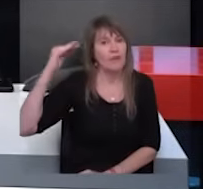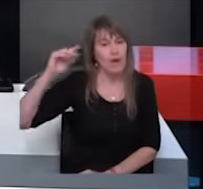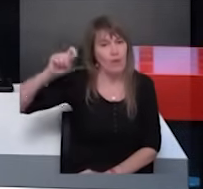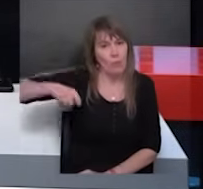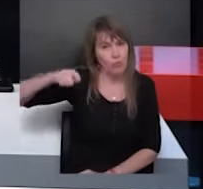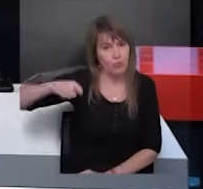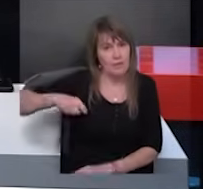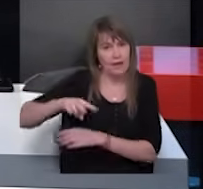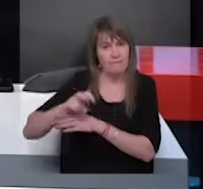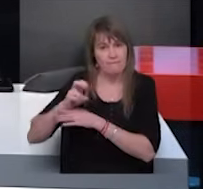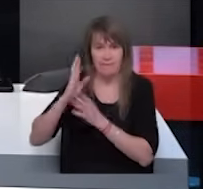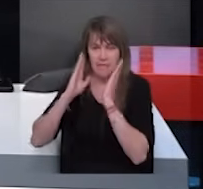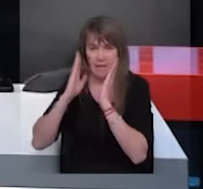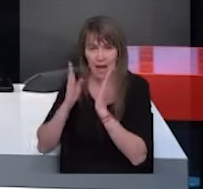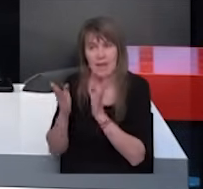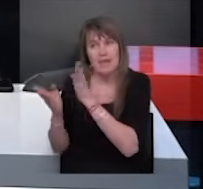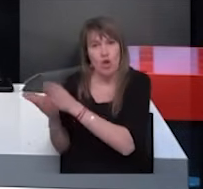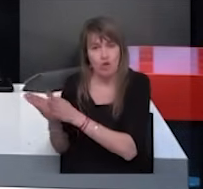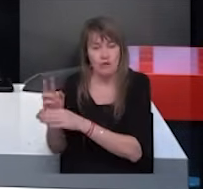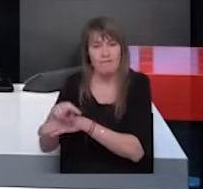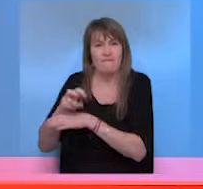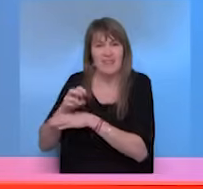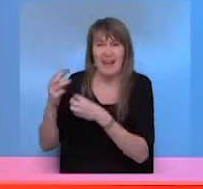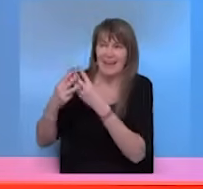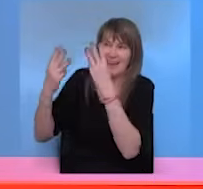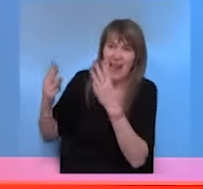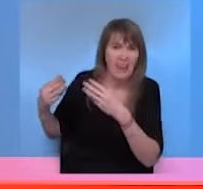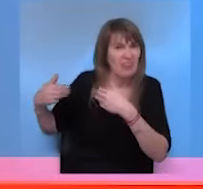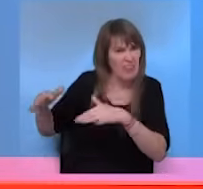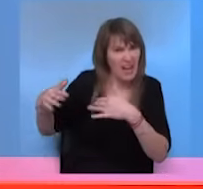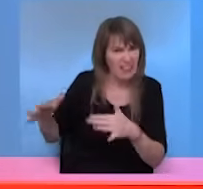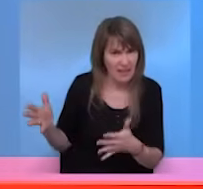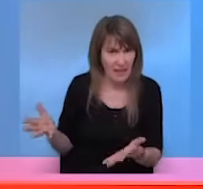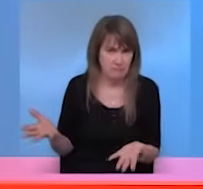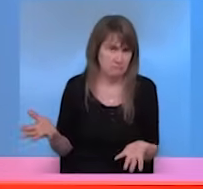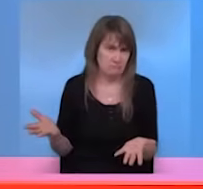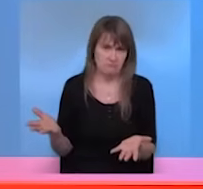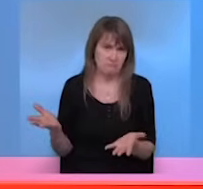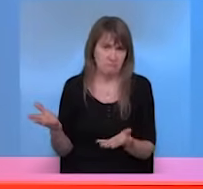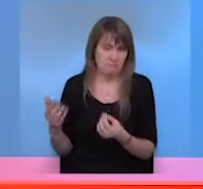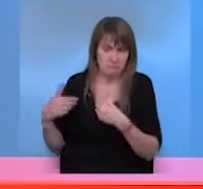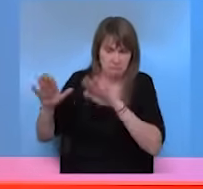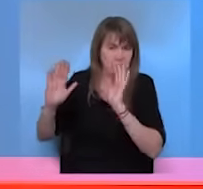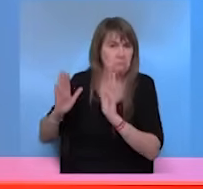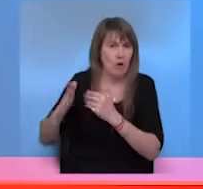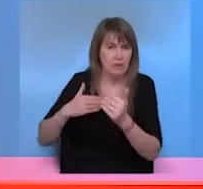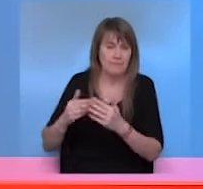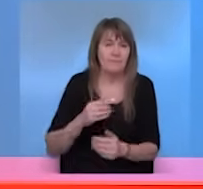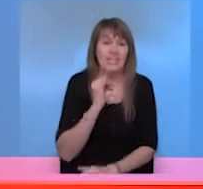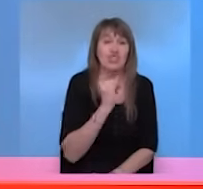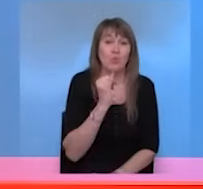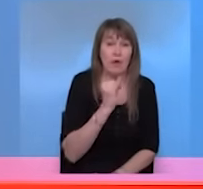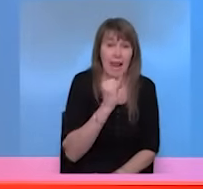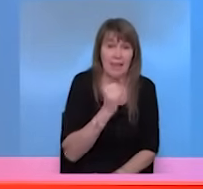como una fiscal y y y el el fiscal general y no pase nada no O donde diga que que Pablo iturralde